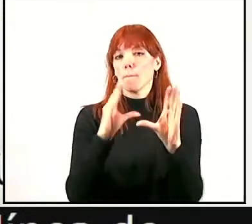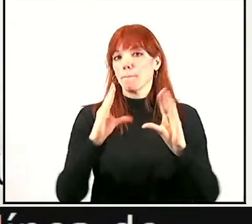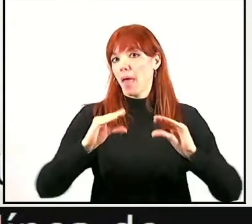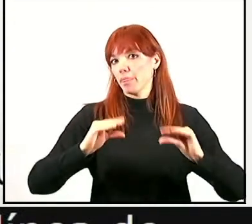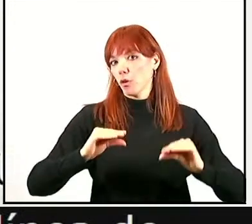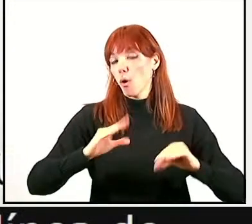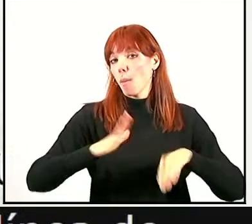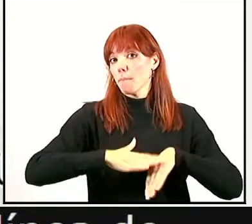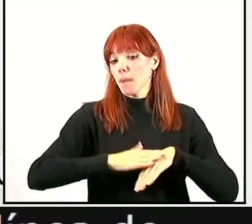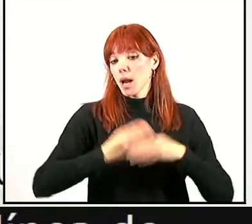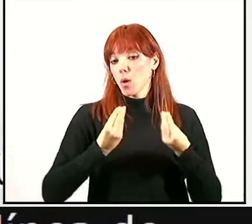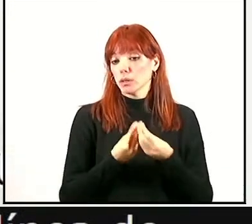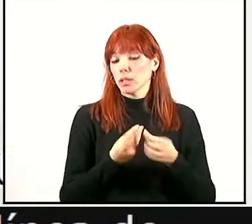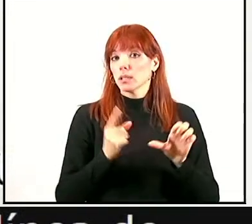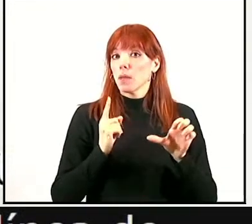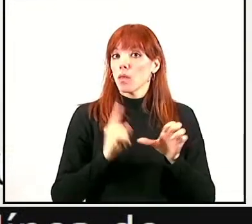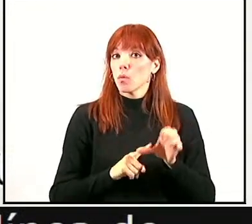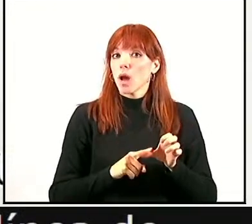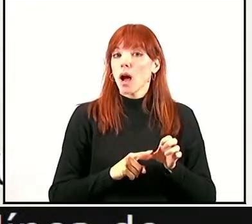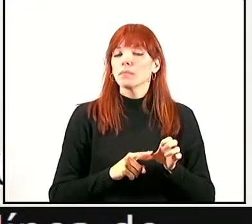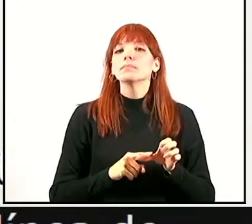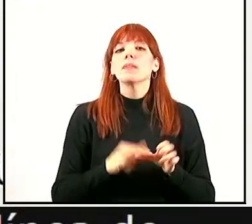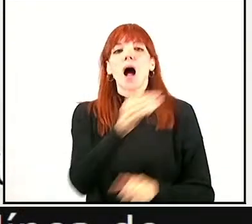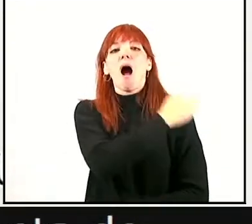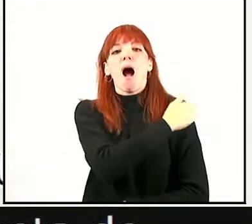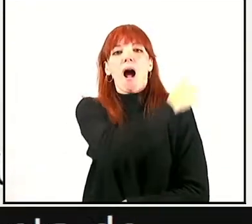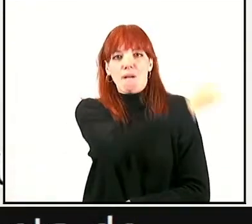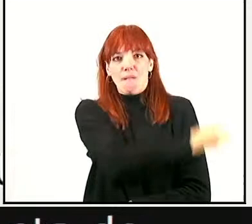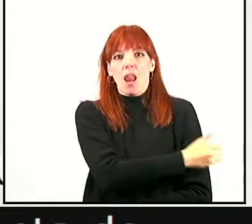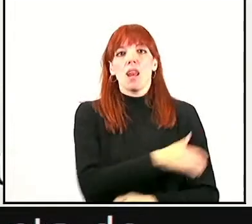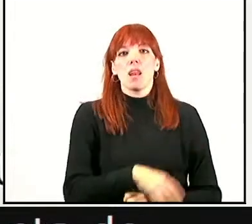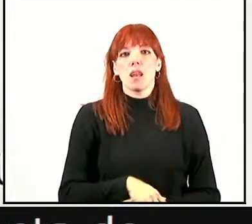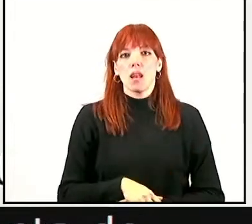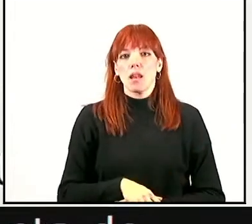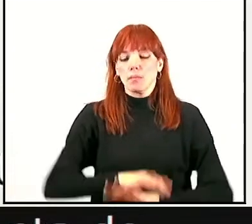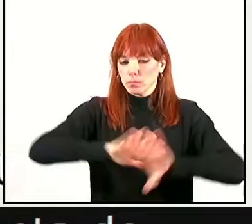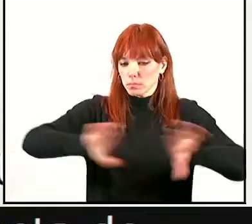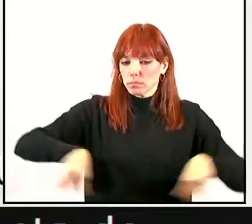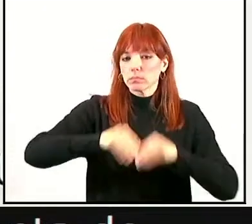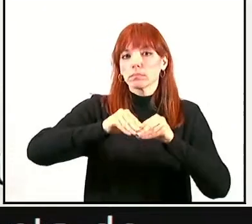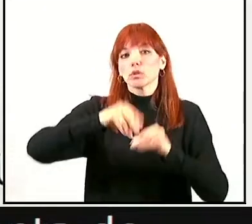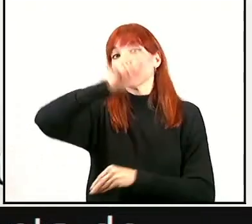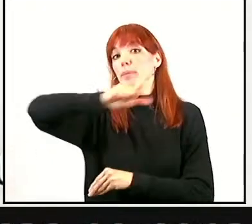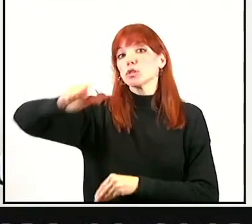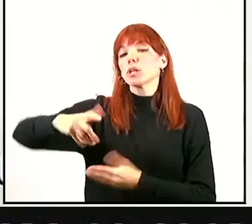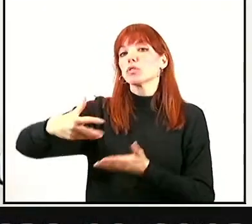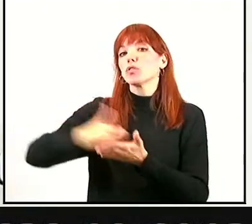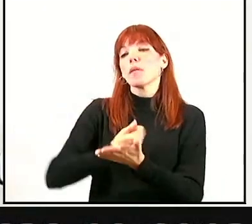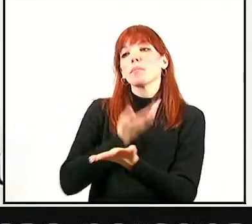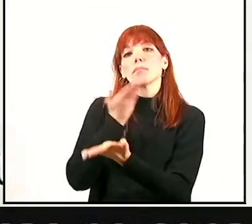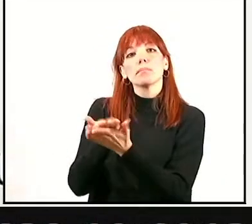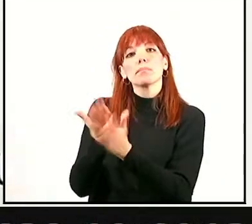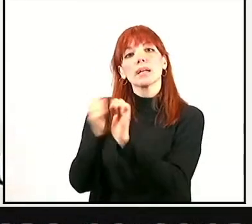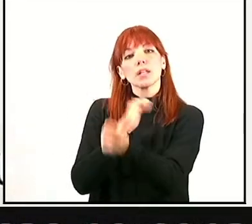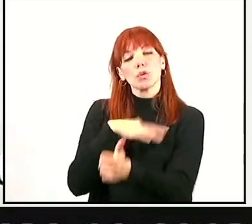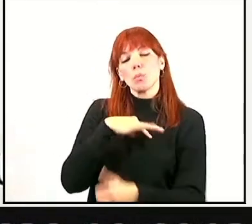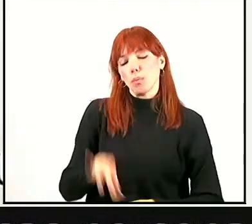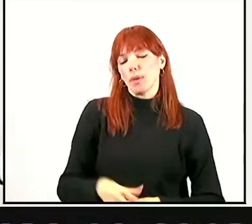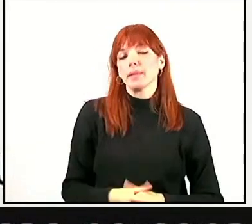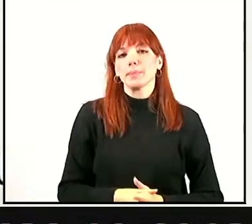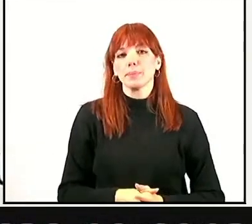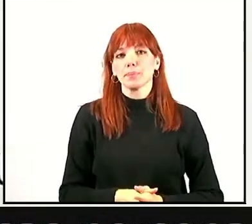la Junta de Extremadura va a ser la avalista de todas esas personas que decidan pedir este tipo de